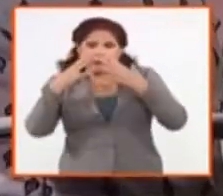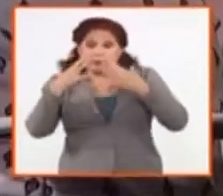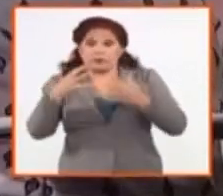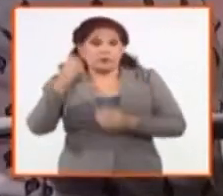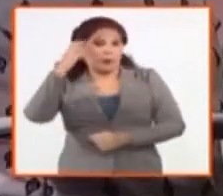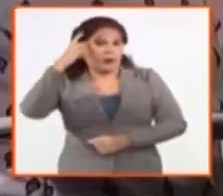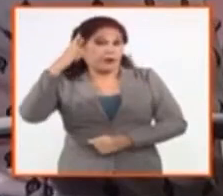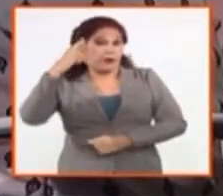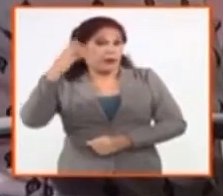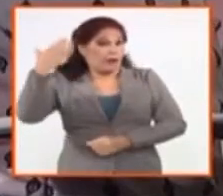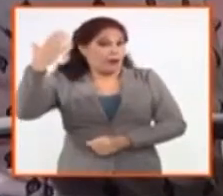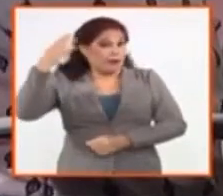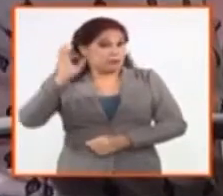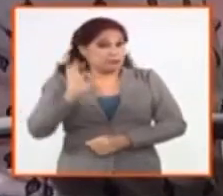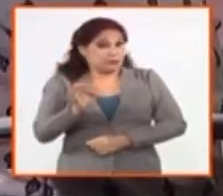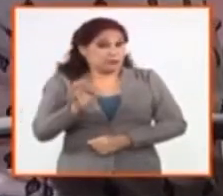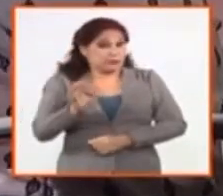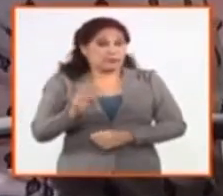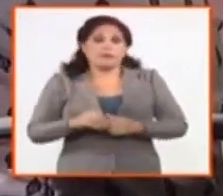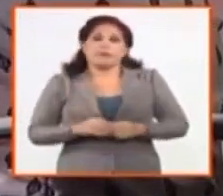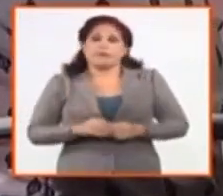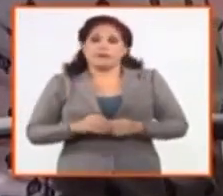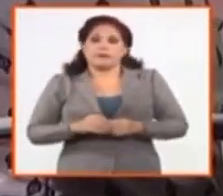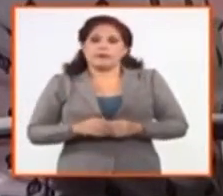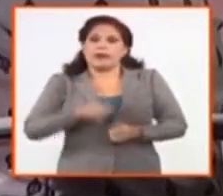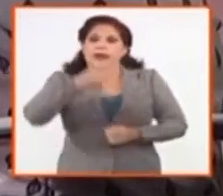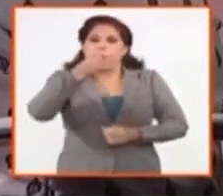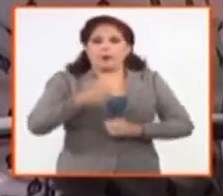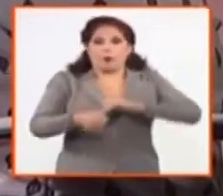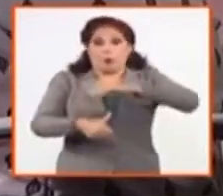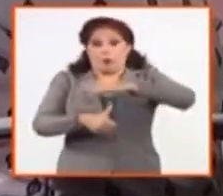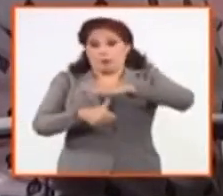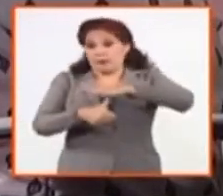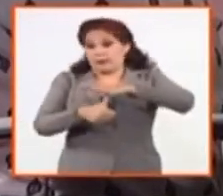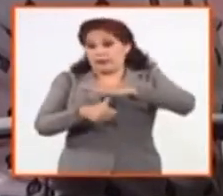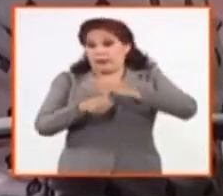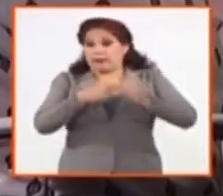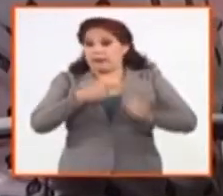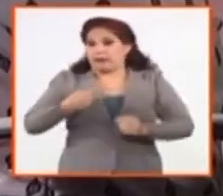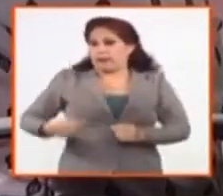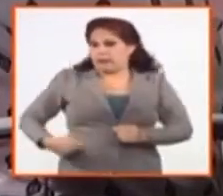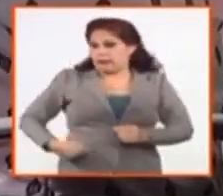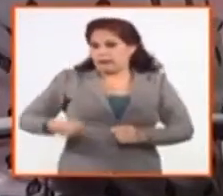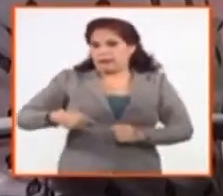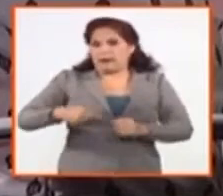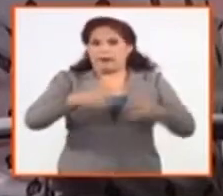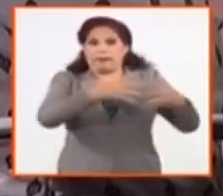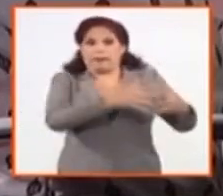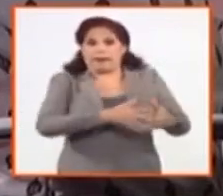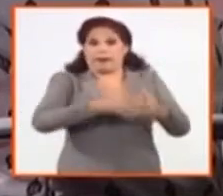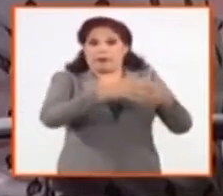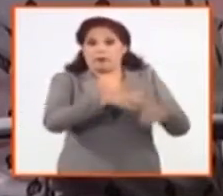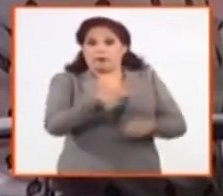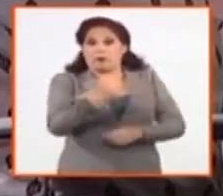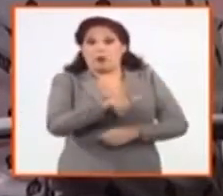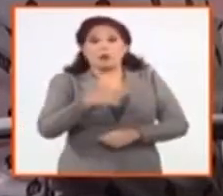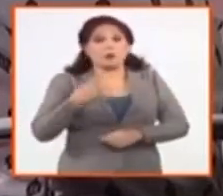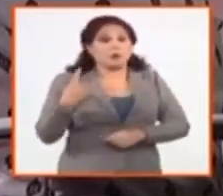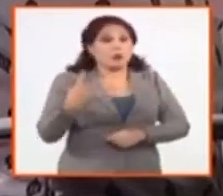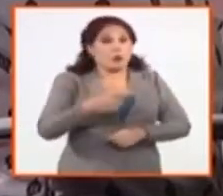algo que está en el discurso del gobierno chino, del gobierno norteamericano, y es que todo este